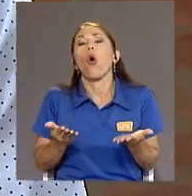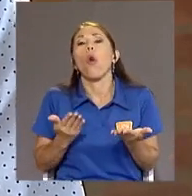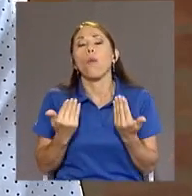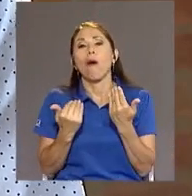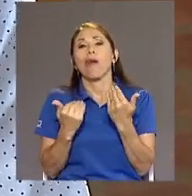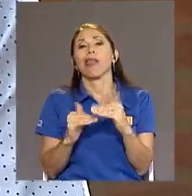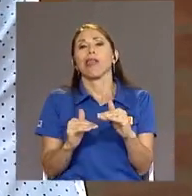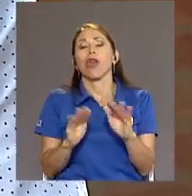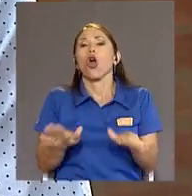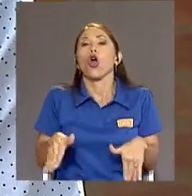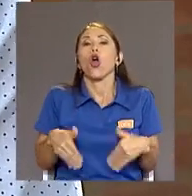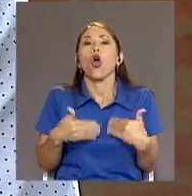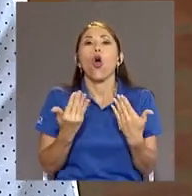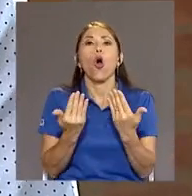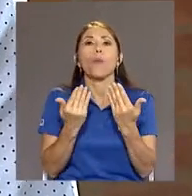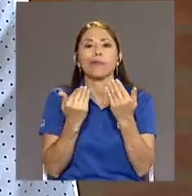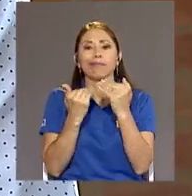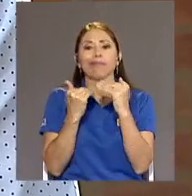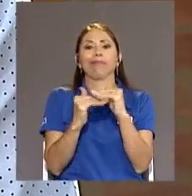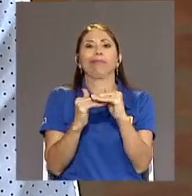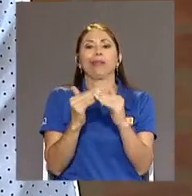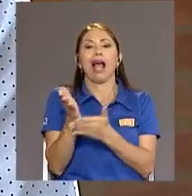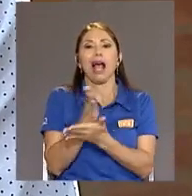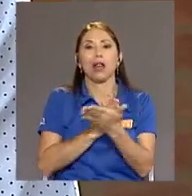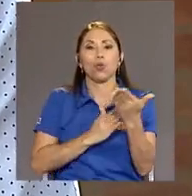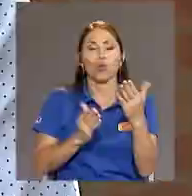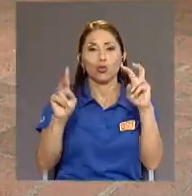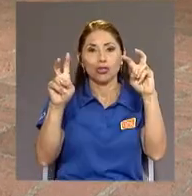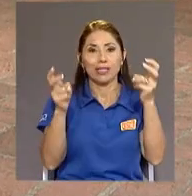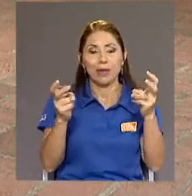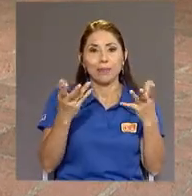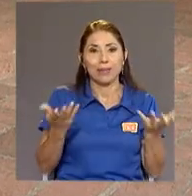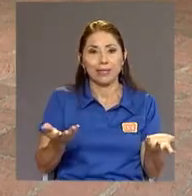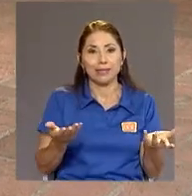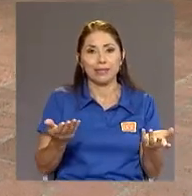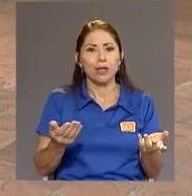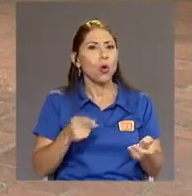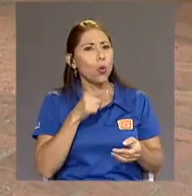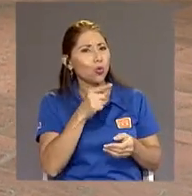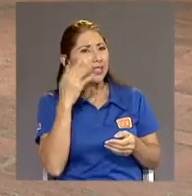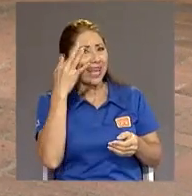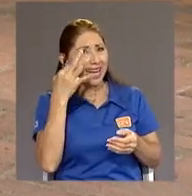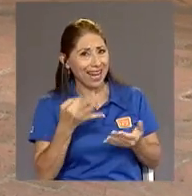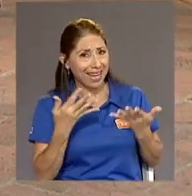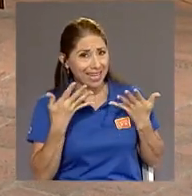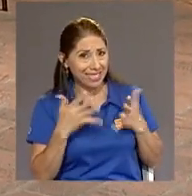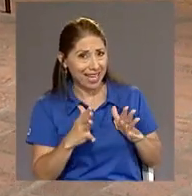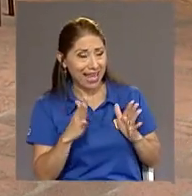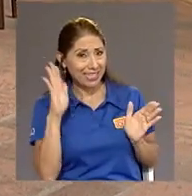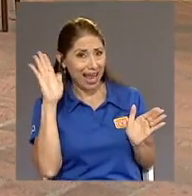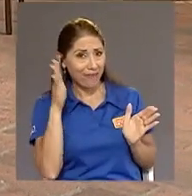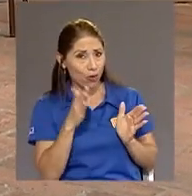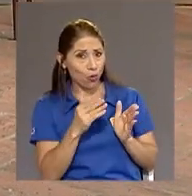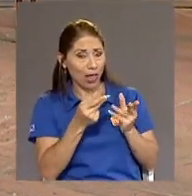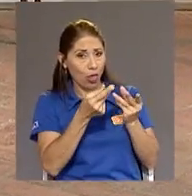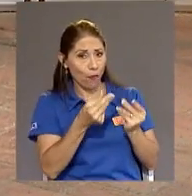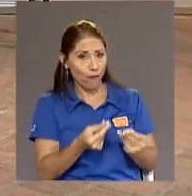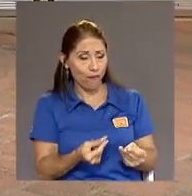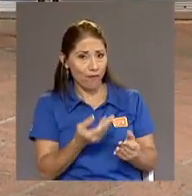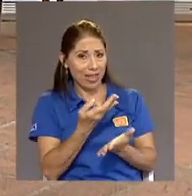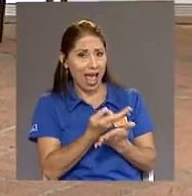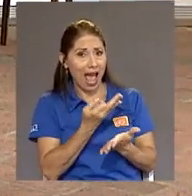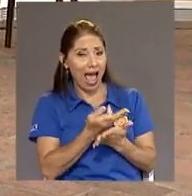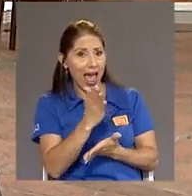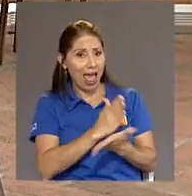algunos sectores o algunos renglones presupuestarios para tratar... Perdón, don Rolando, ¿usted cree que se ha recortado algo? Pues relativamente